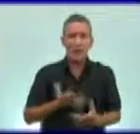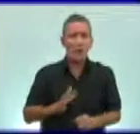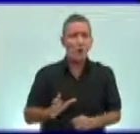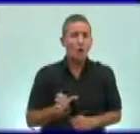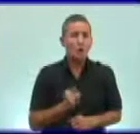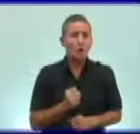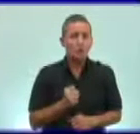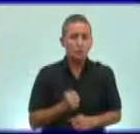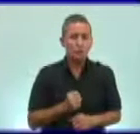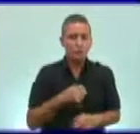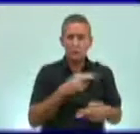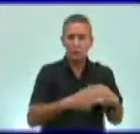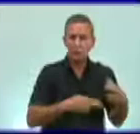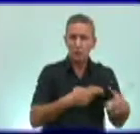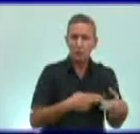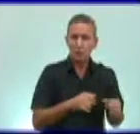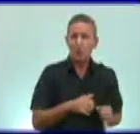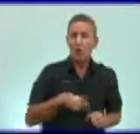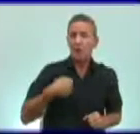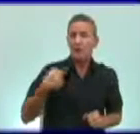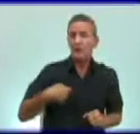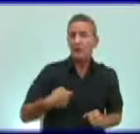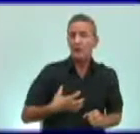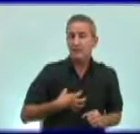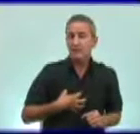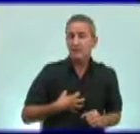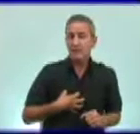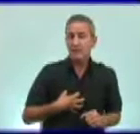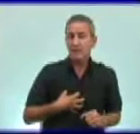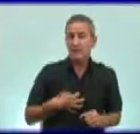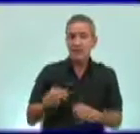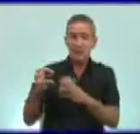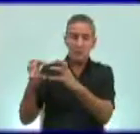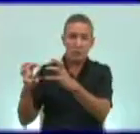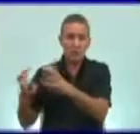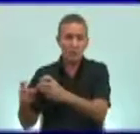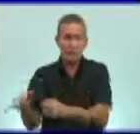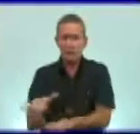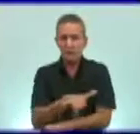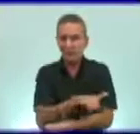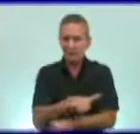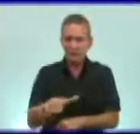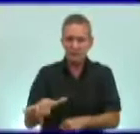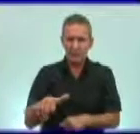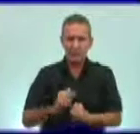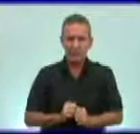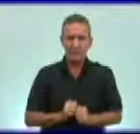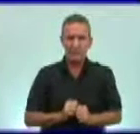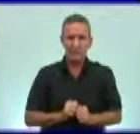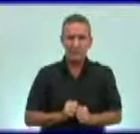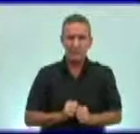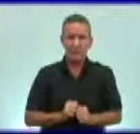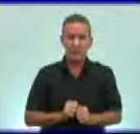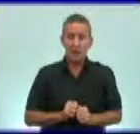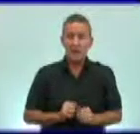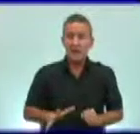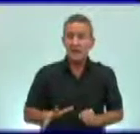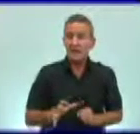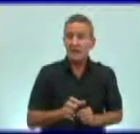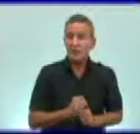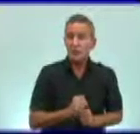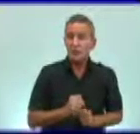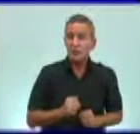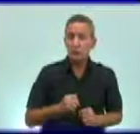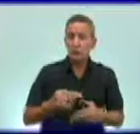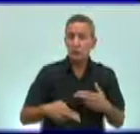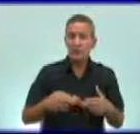una reacción de igual magnitud. Y en la sociedad, evidentemente, toda acción de la revolución implicará